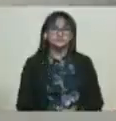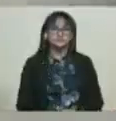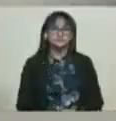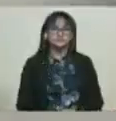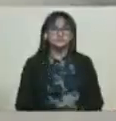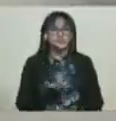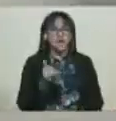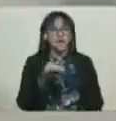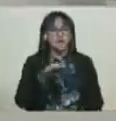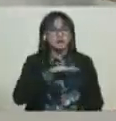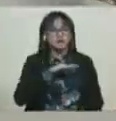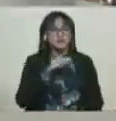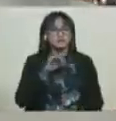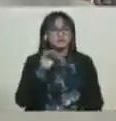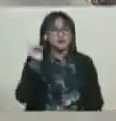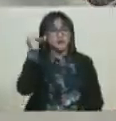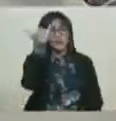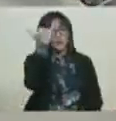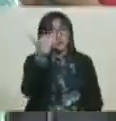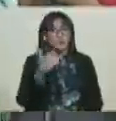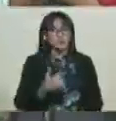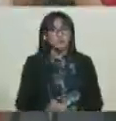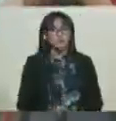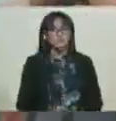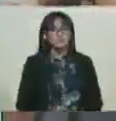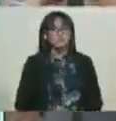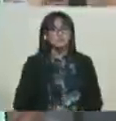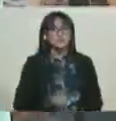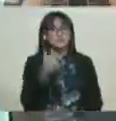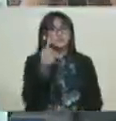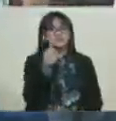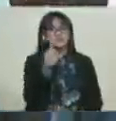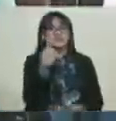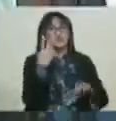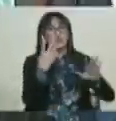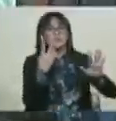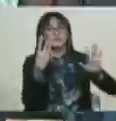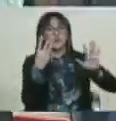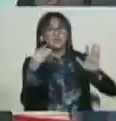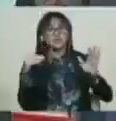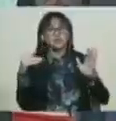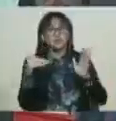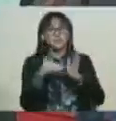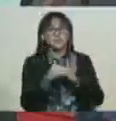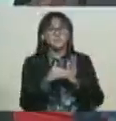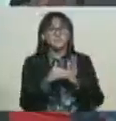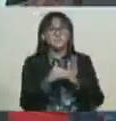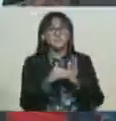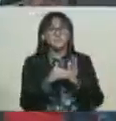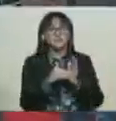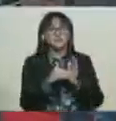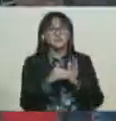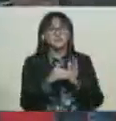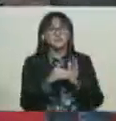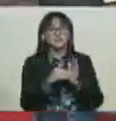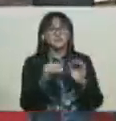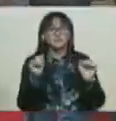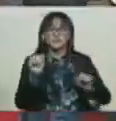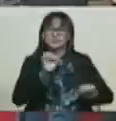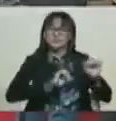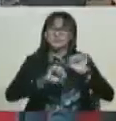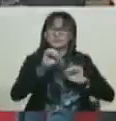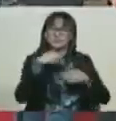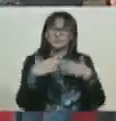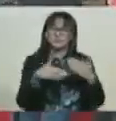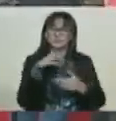en yaracuy por favor más de 198 mil combatientes dispuesto a defender